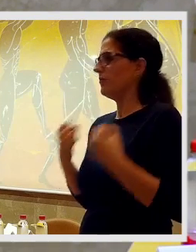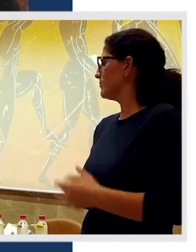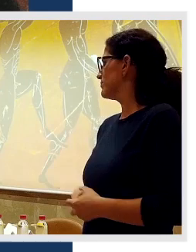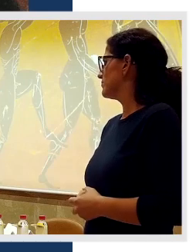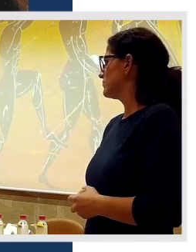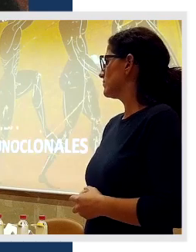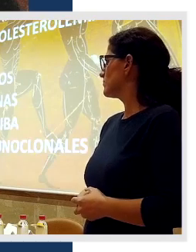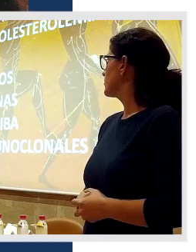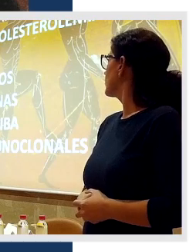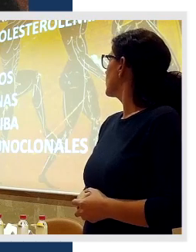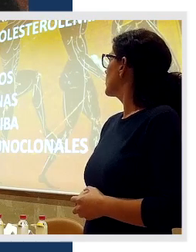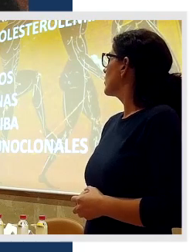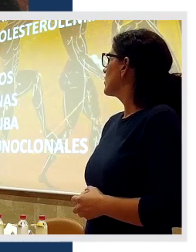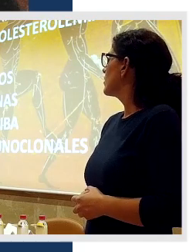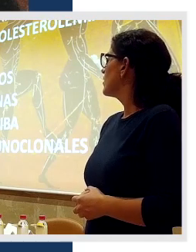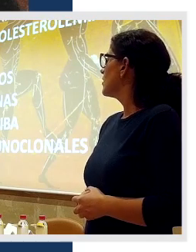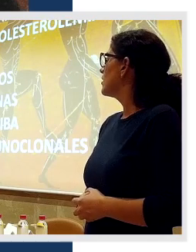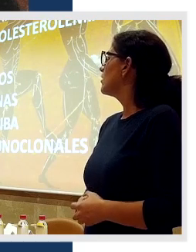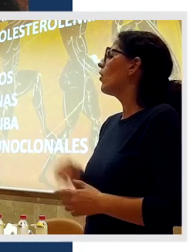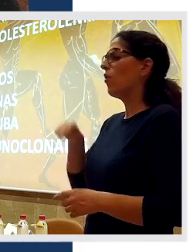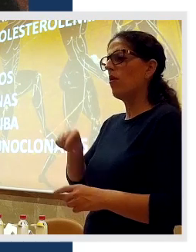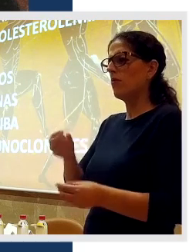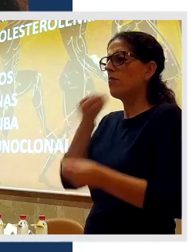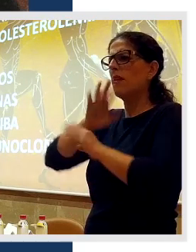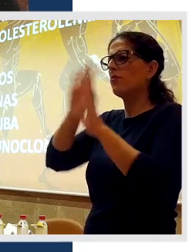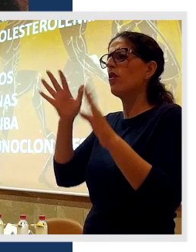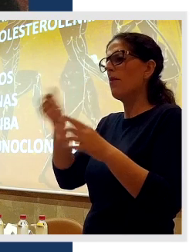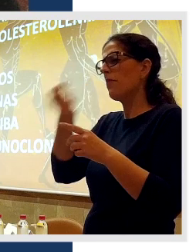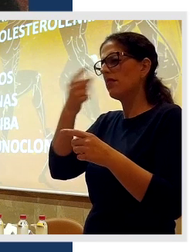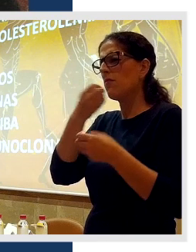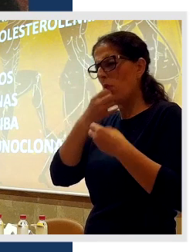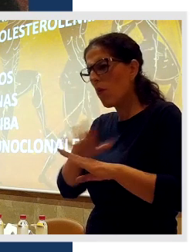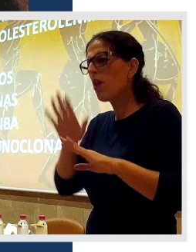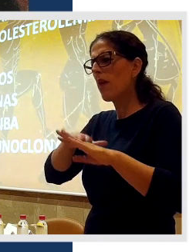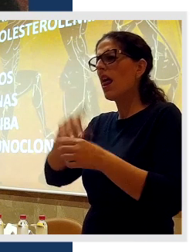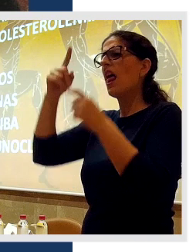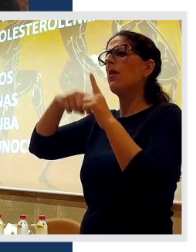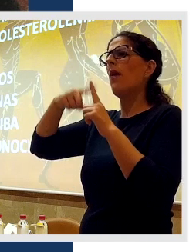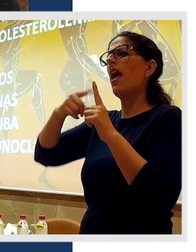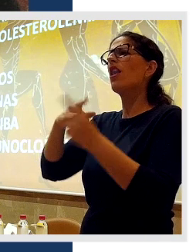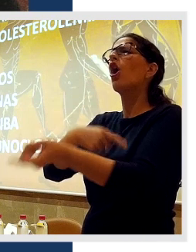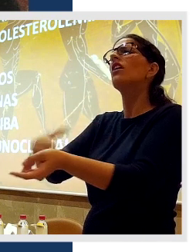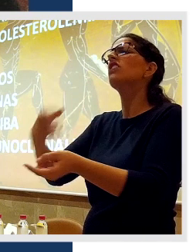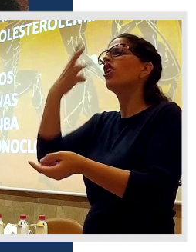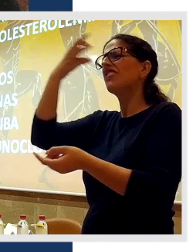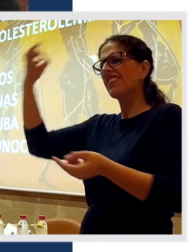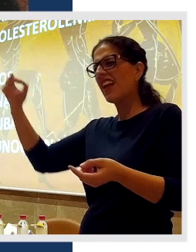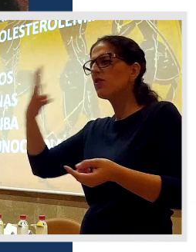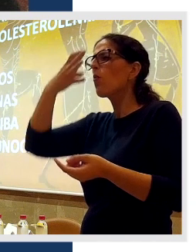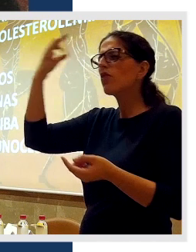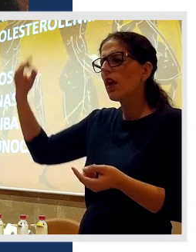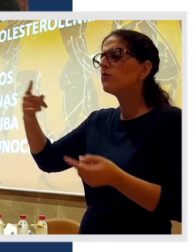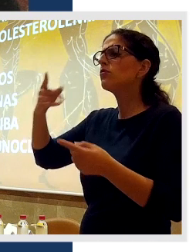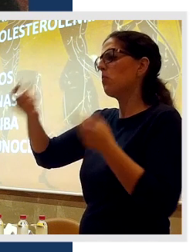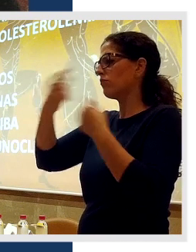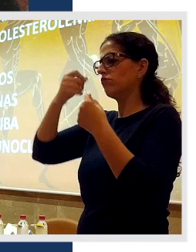Hoy día, como os decía, tenemos maravillas. Tenemos fármacos que son capaces de una persona que tenga 300, 400 de